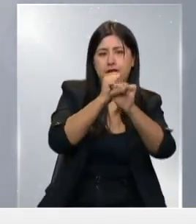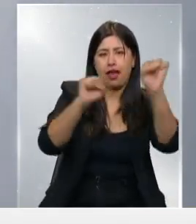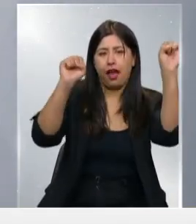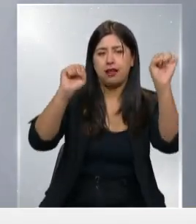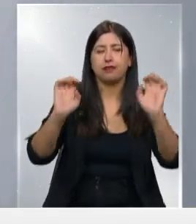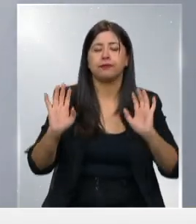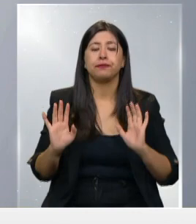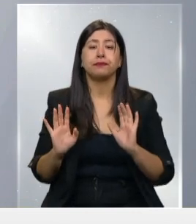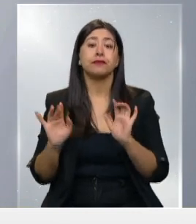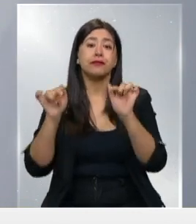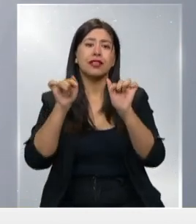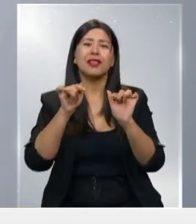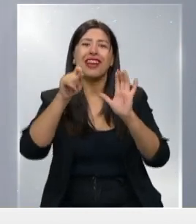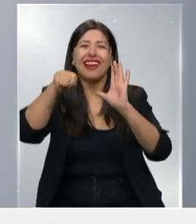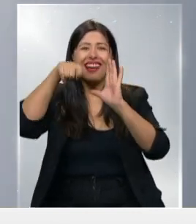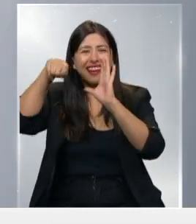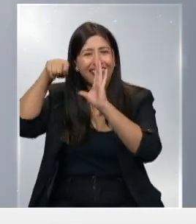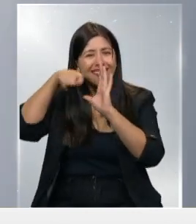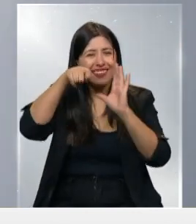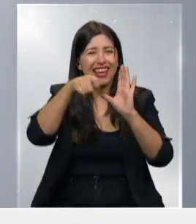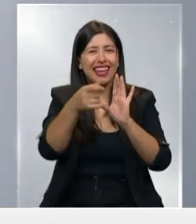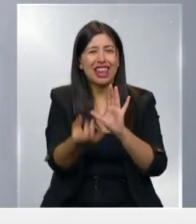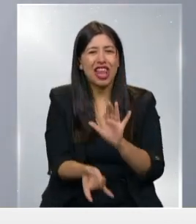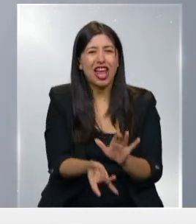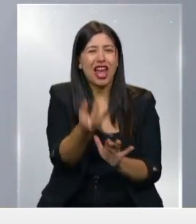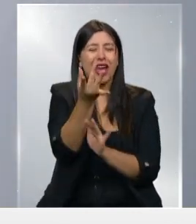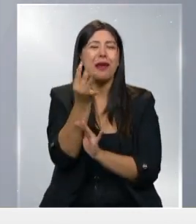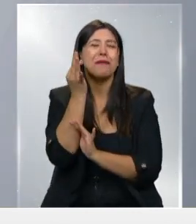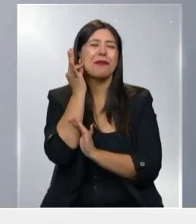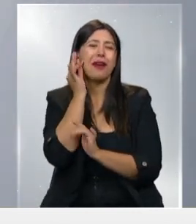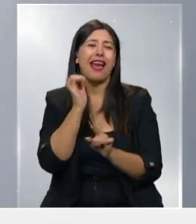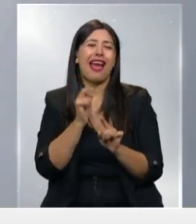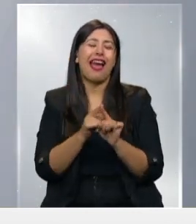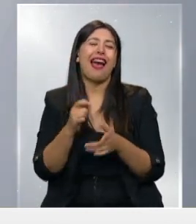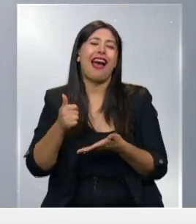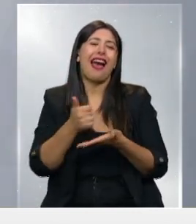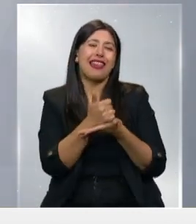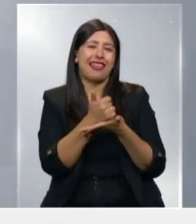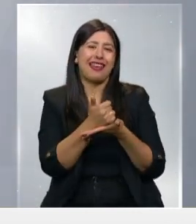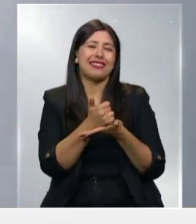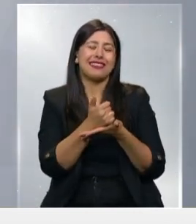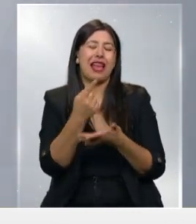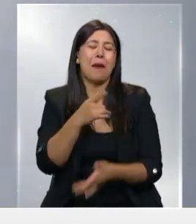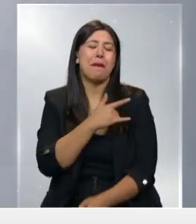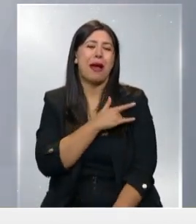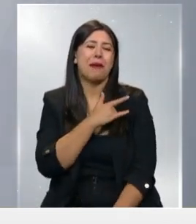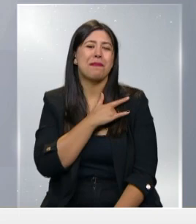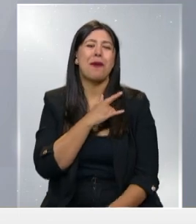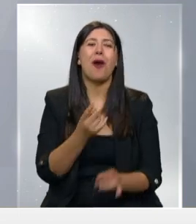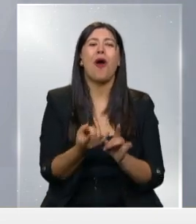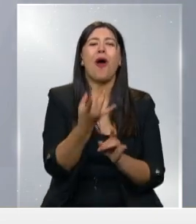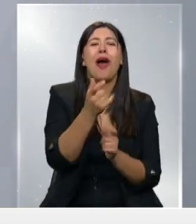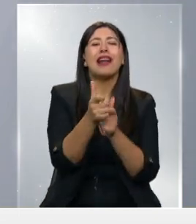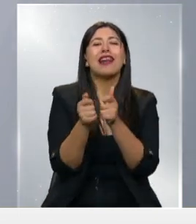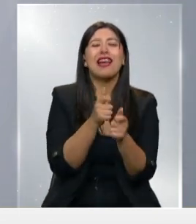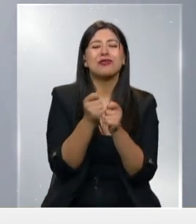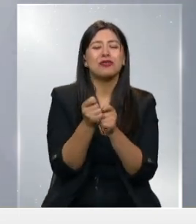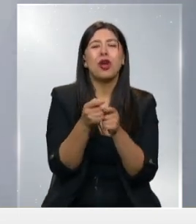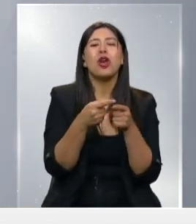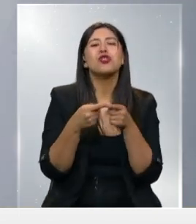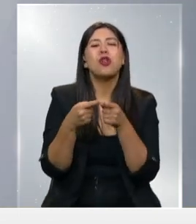Estos son parte de los últimos registros que subió la exalcaldesa de Maipú, Katy Barriga, a sus redes sociales.